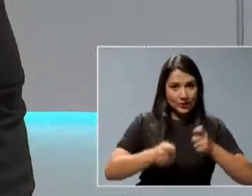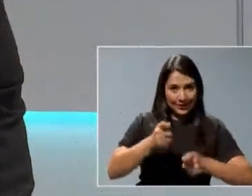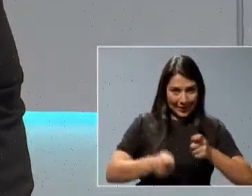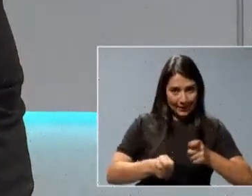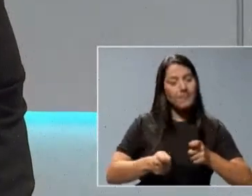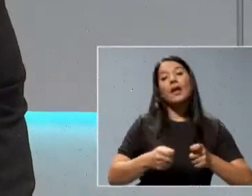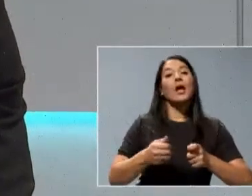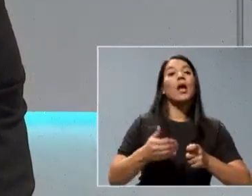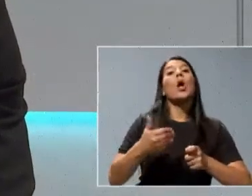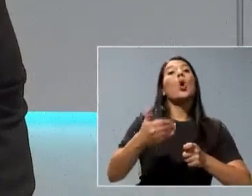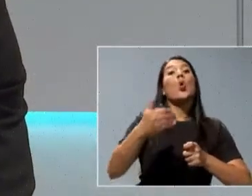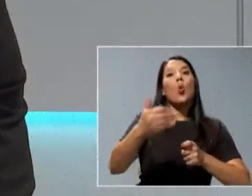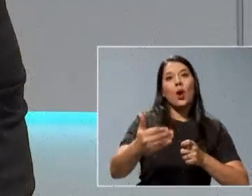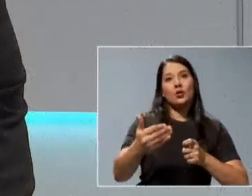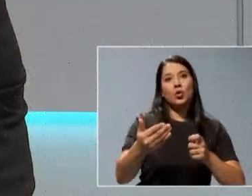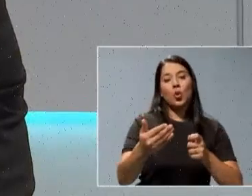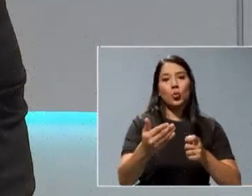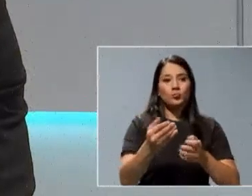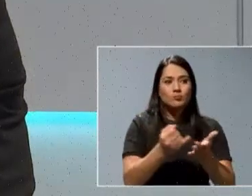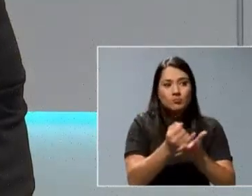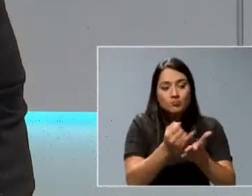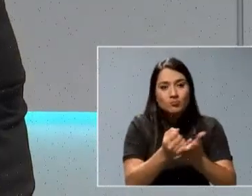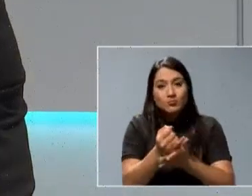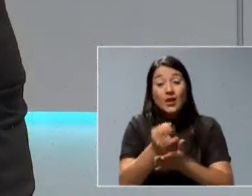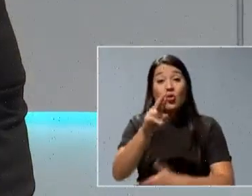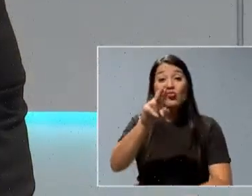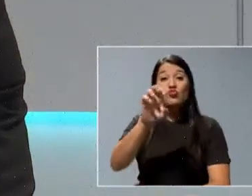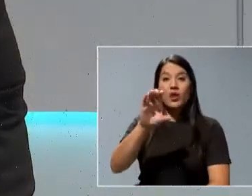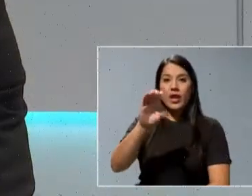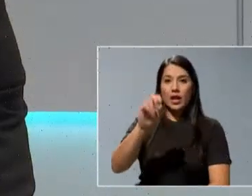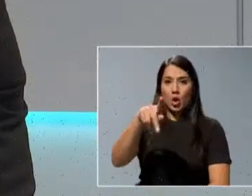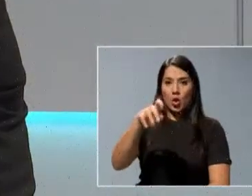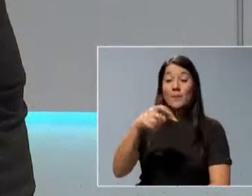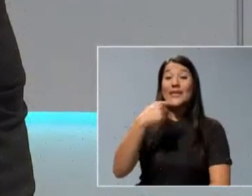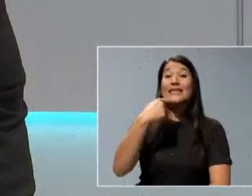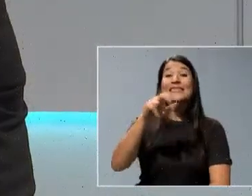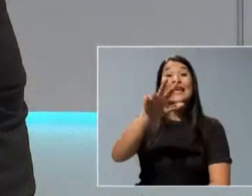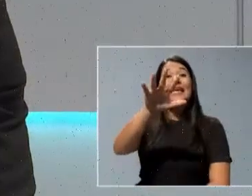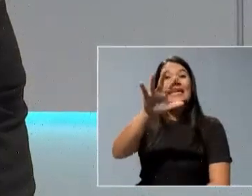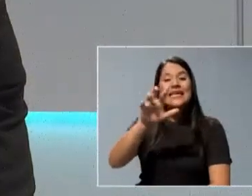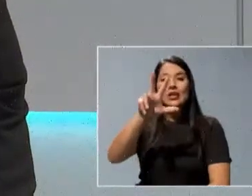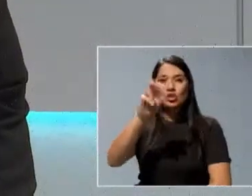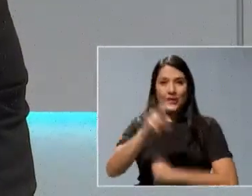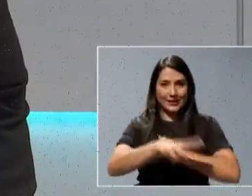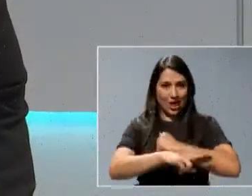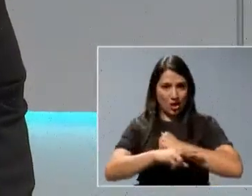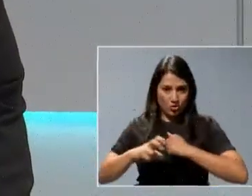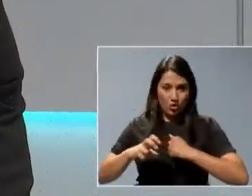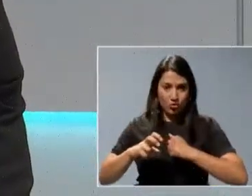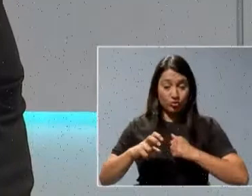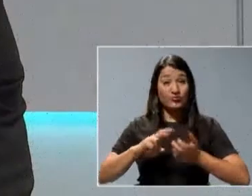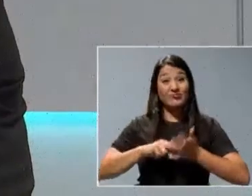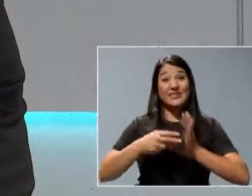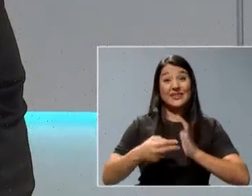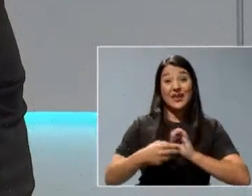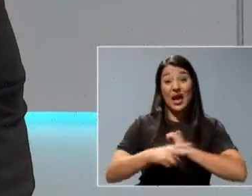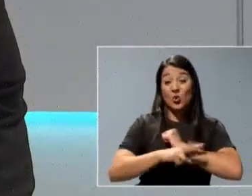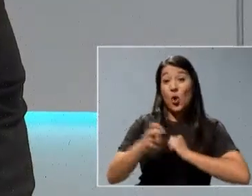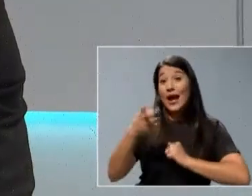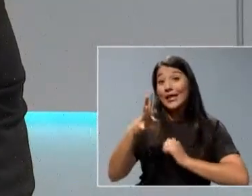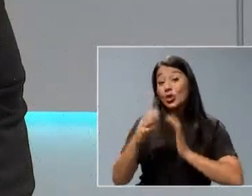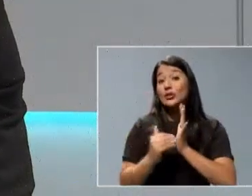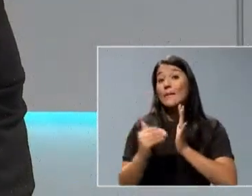para estos reportajes, Recope reportaba 530 tomas de daños al poliducto. Se robaron 14 millones de